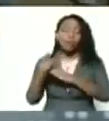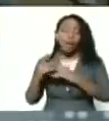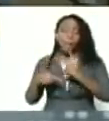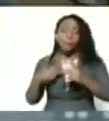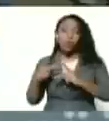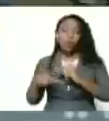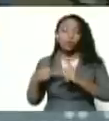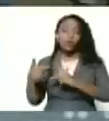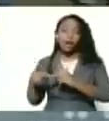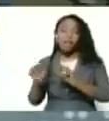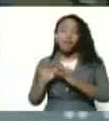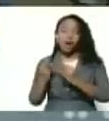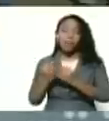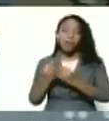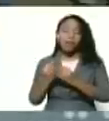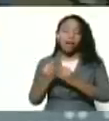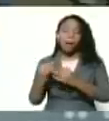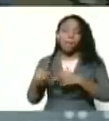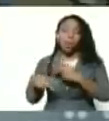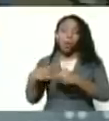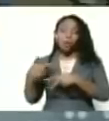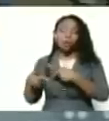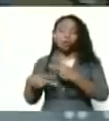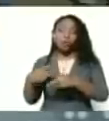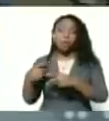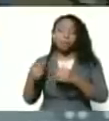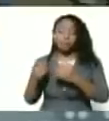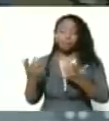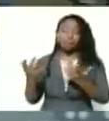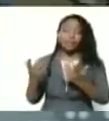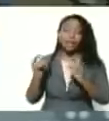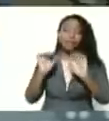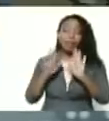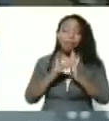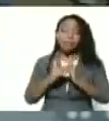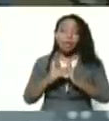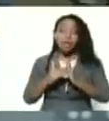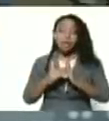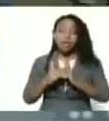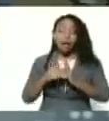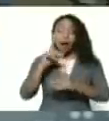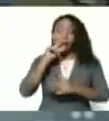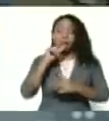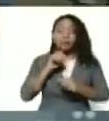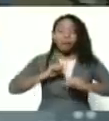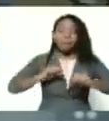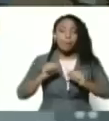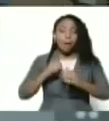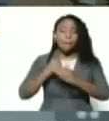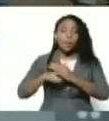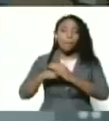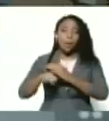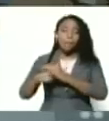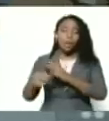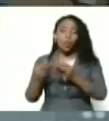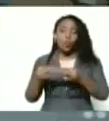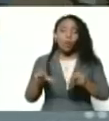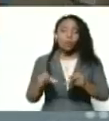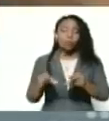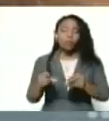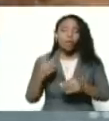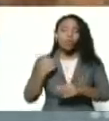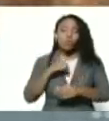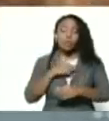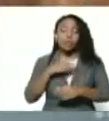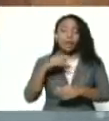productivas, familias productivas. Imagínate tú, 10.000 gallinas ponedoras. Sile y yo tenemos 100